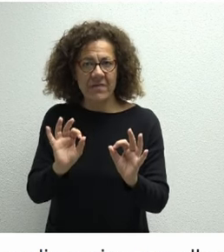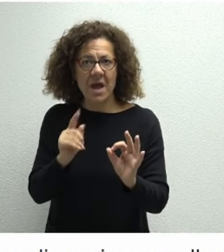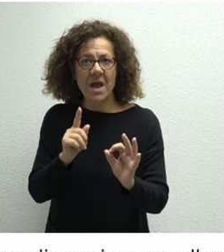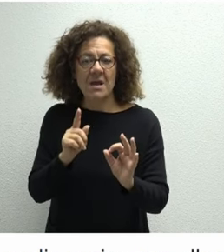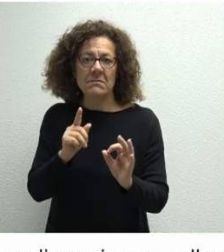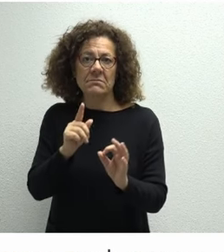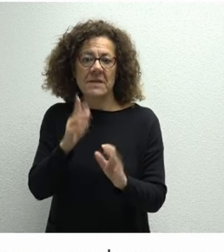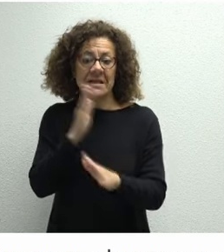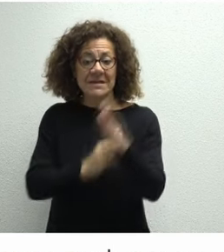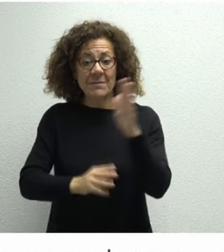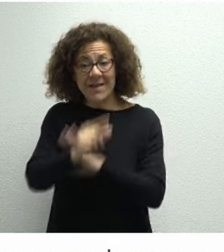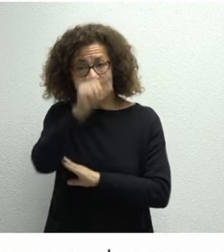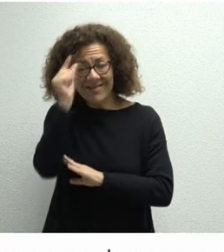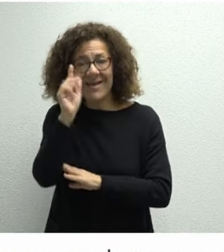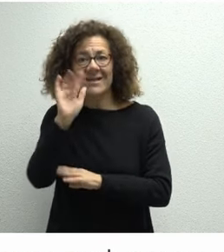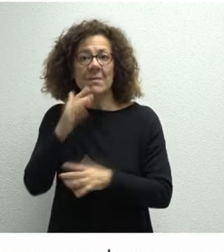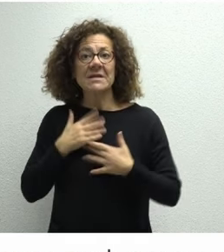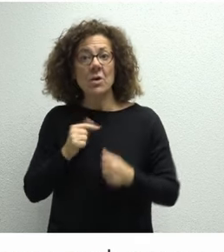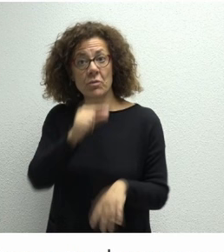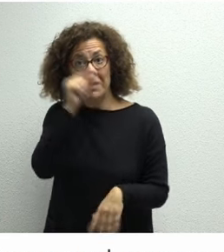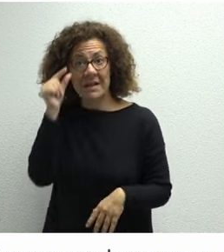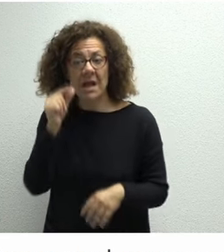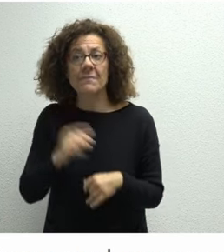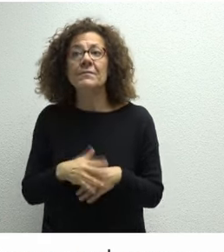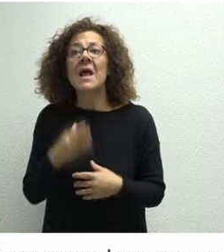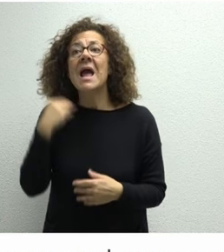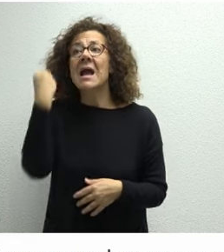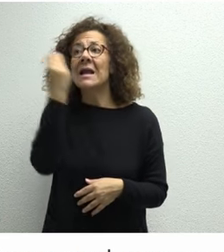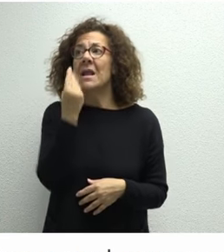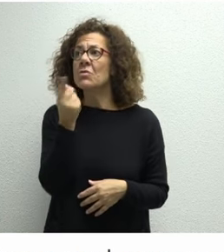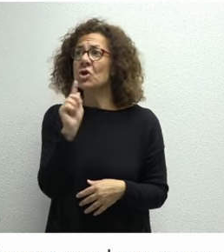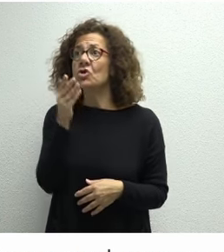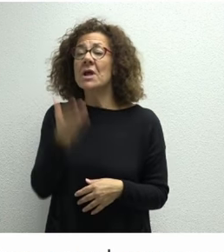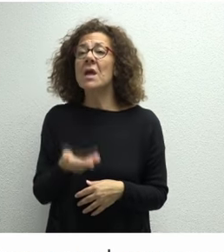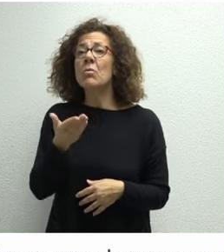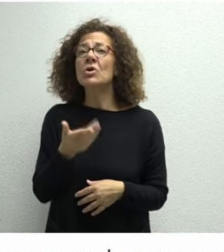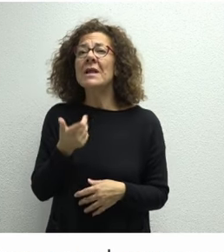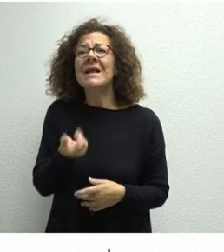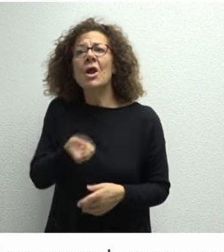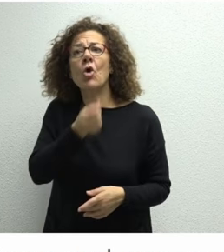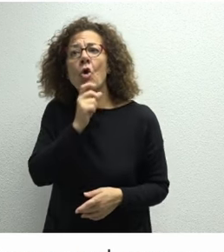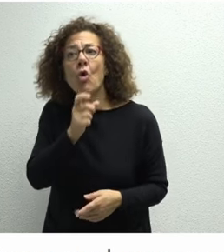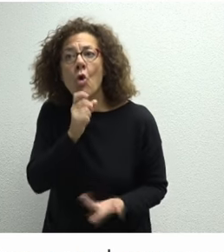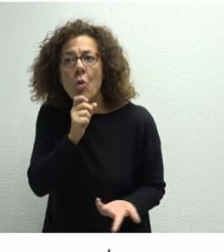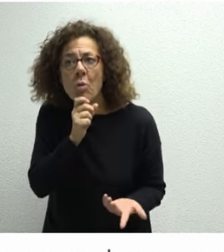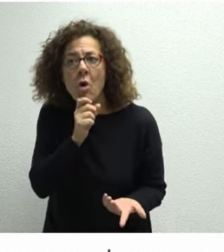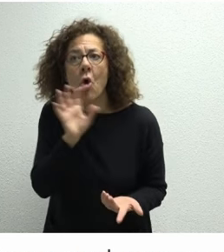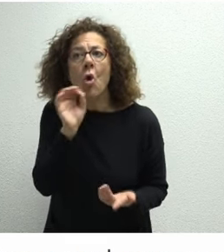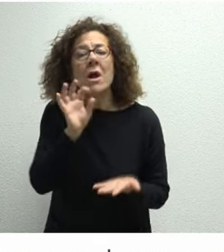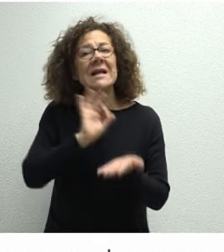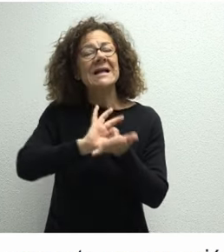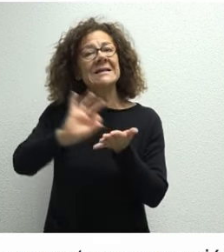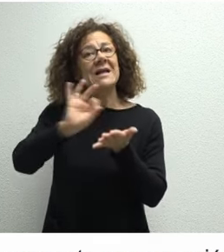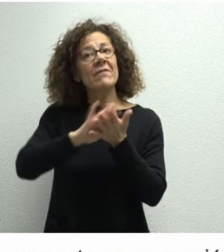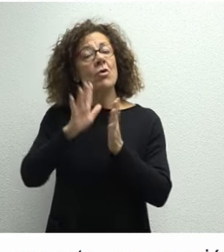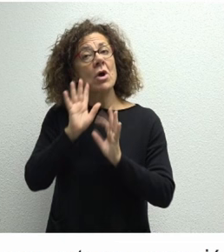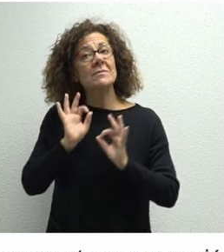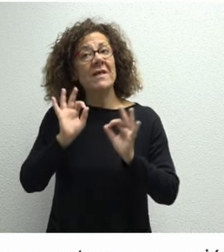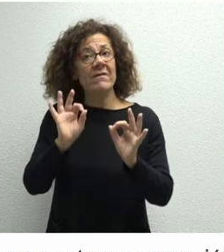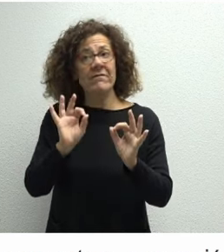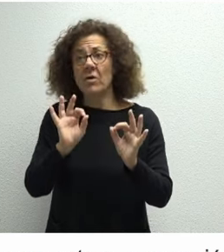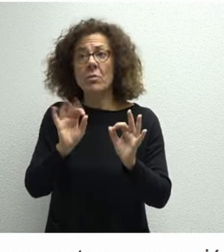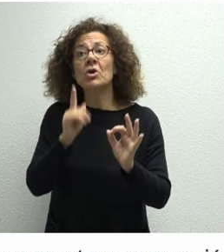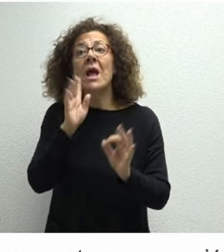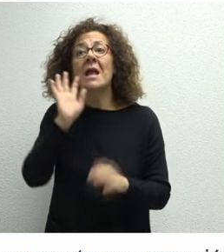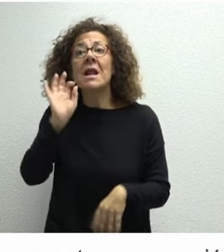intelectual y y Salud Mental creemos que no sea tan importante el dispositivo la o o el servicio específico sino que